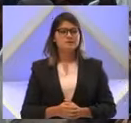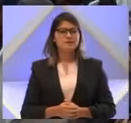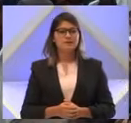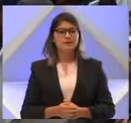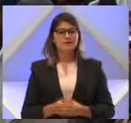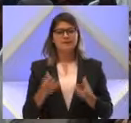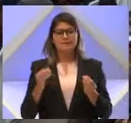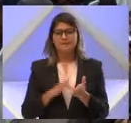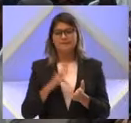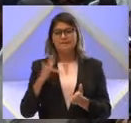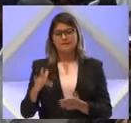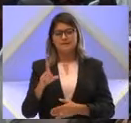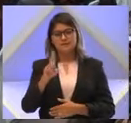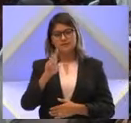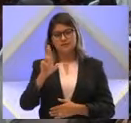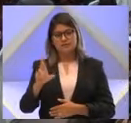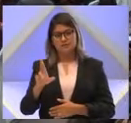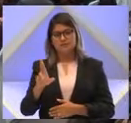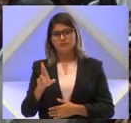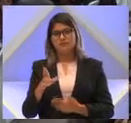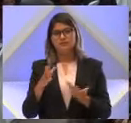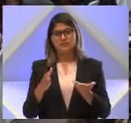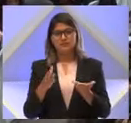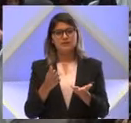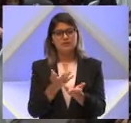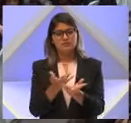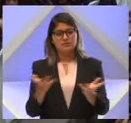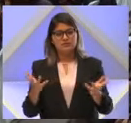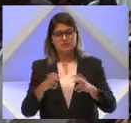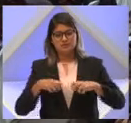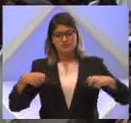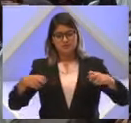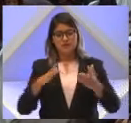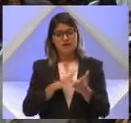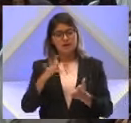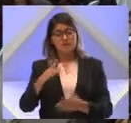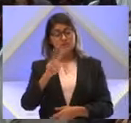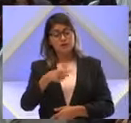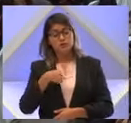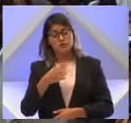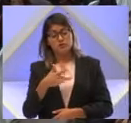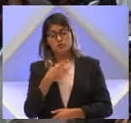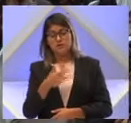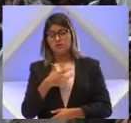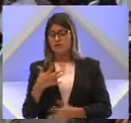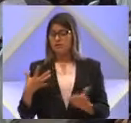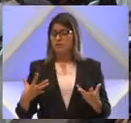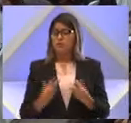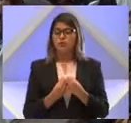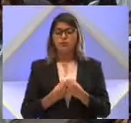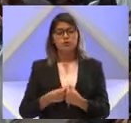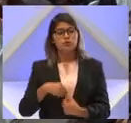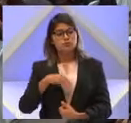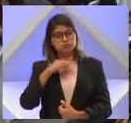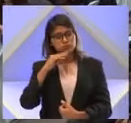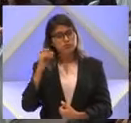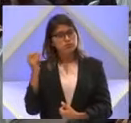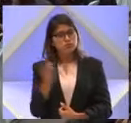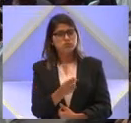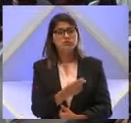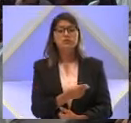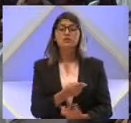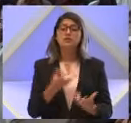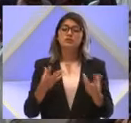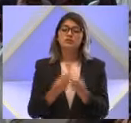muchas gracias doctor muchas gracias a todos los panelistas para mí ha sido la verdad un honor compartir desde la